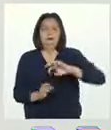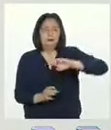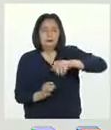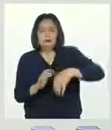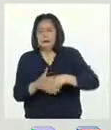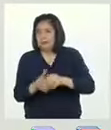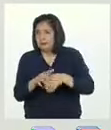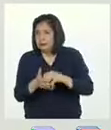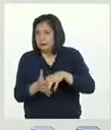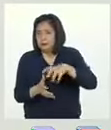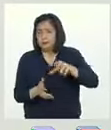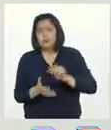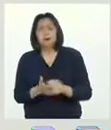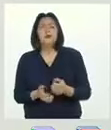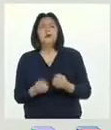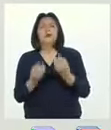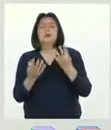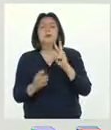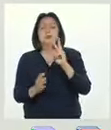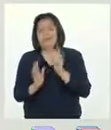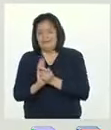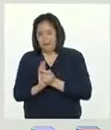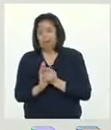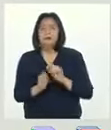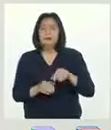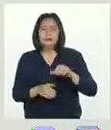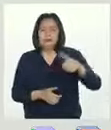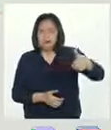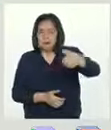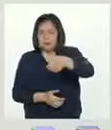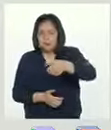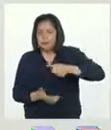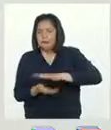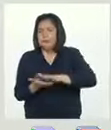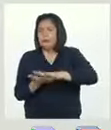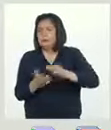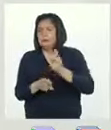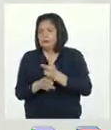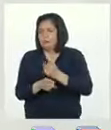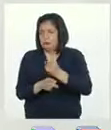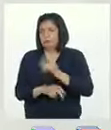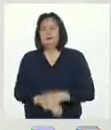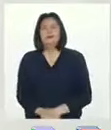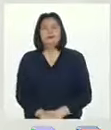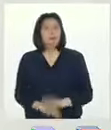manos con agua y con jabón por lo menos durante 20 segundos y desinfectar todo con mucho cuidado.